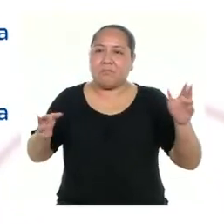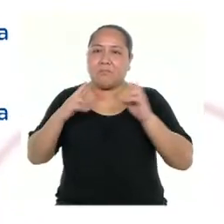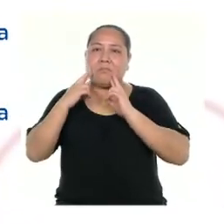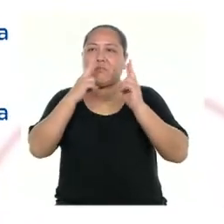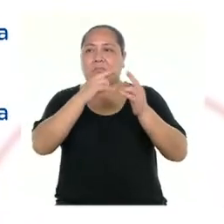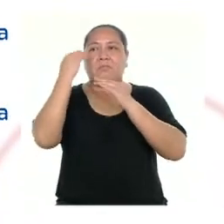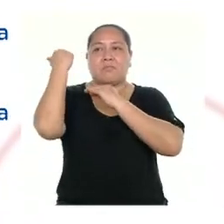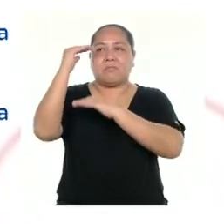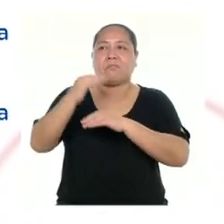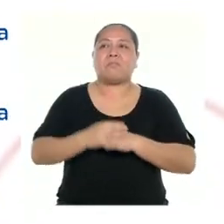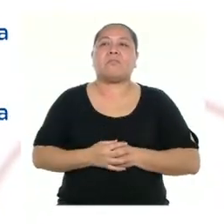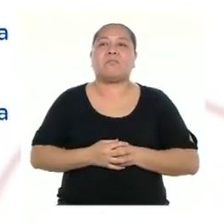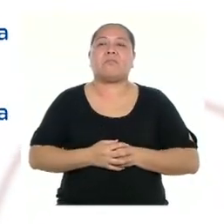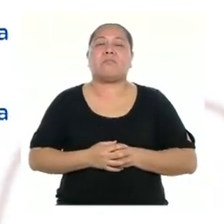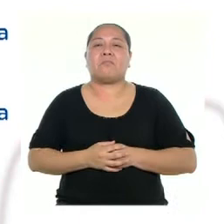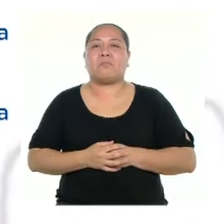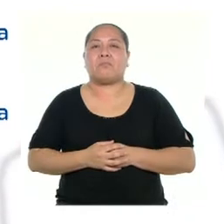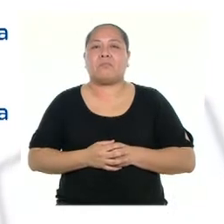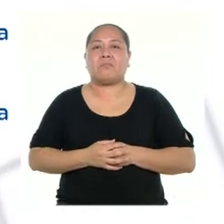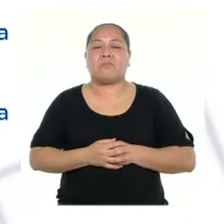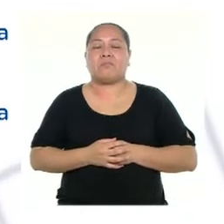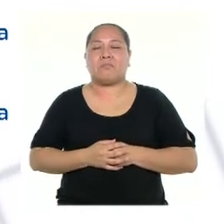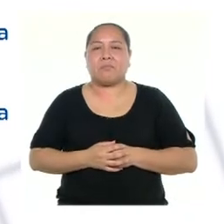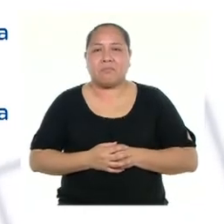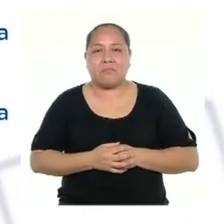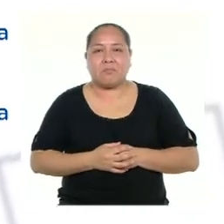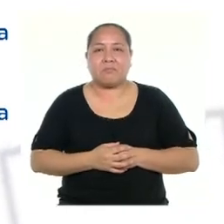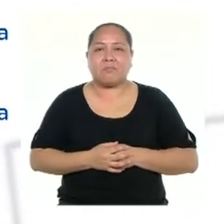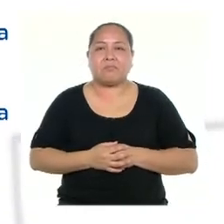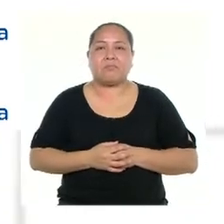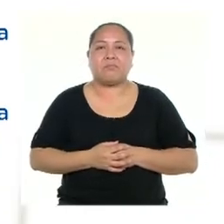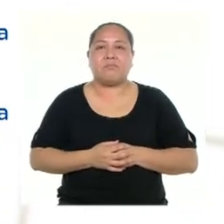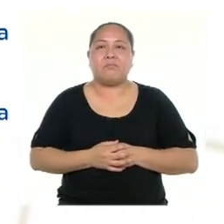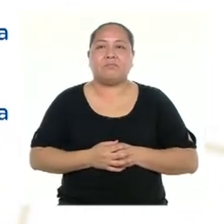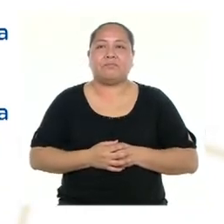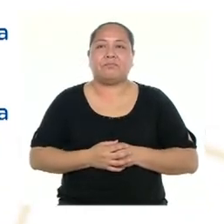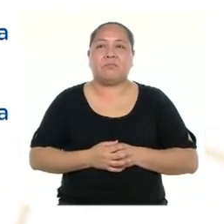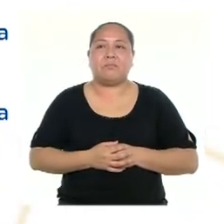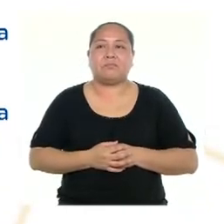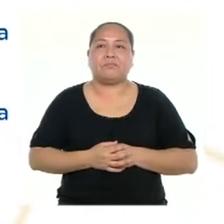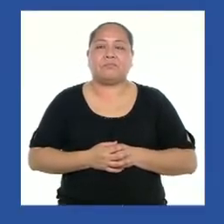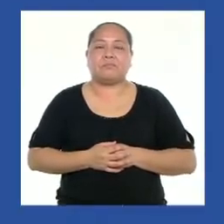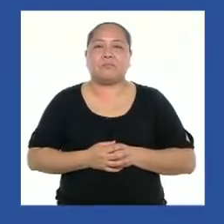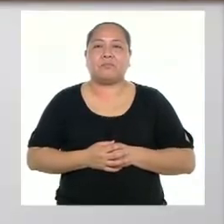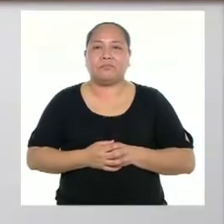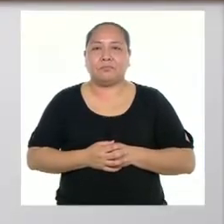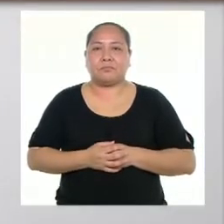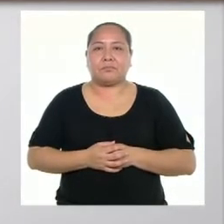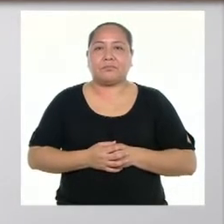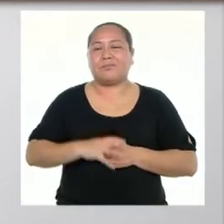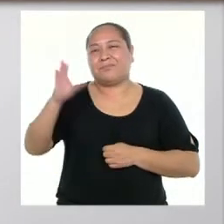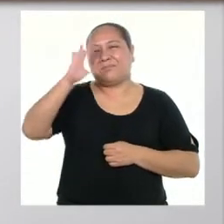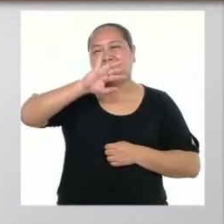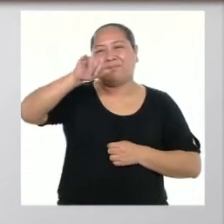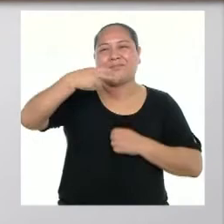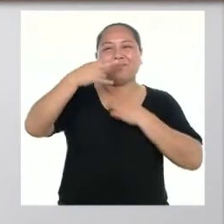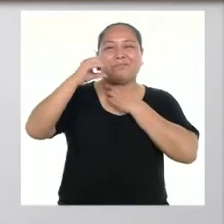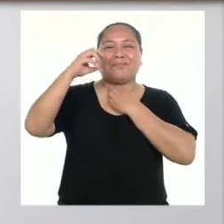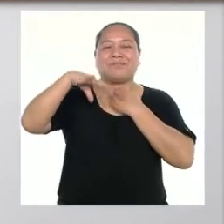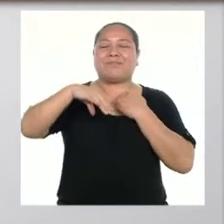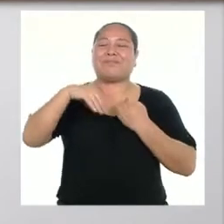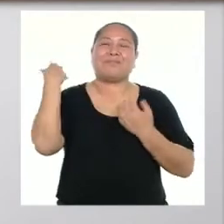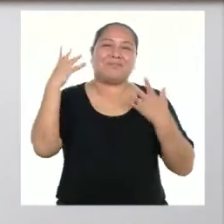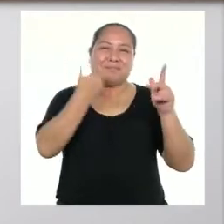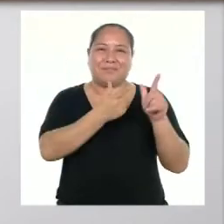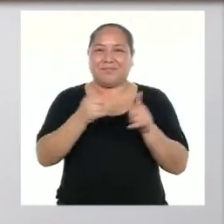río Piura. Hola Hola Jonathan, ya